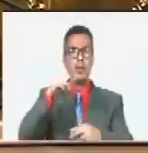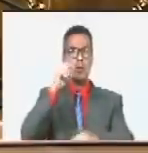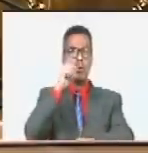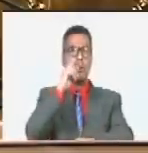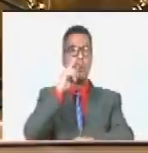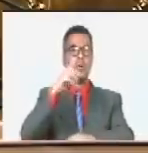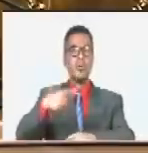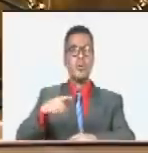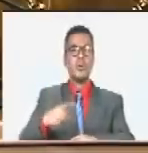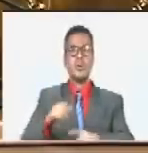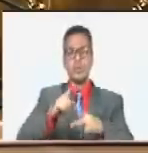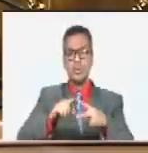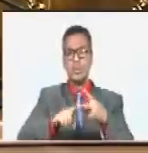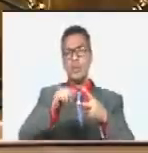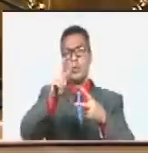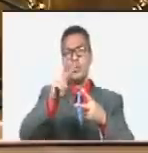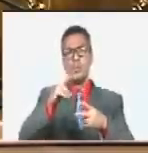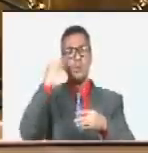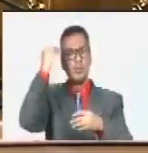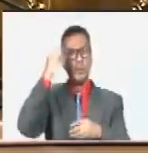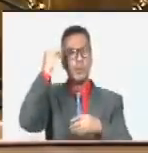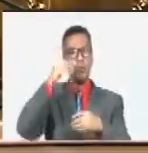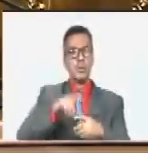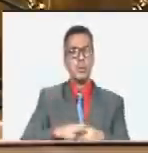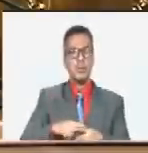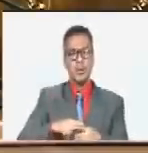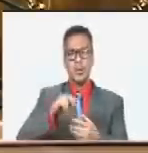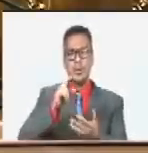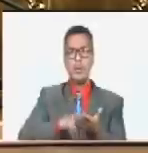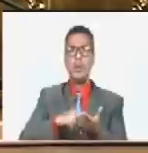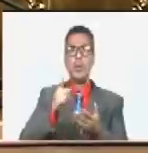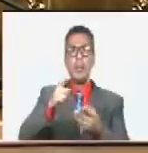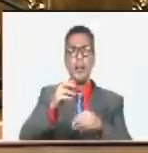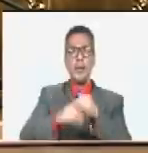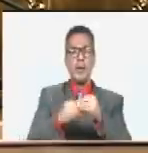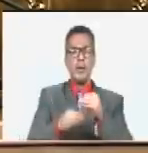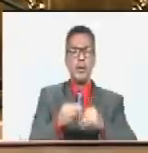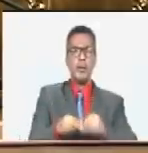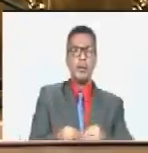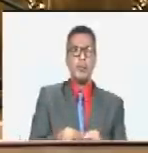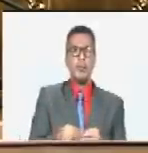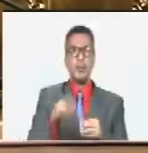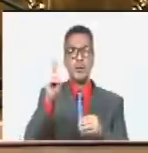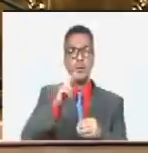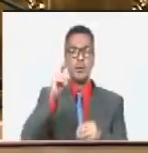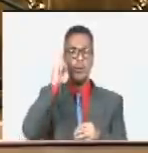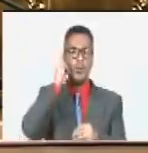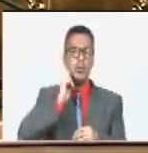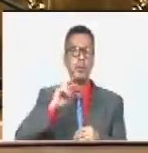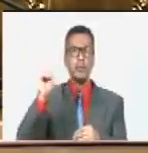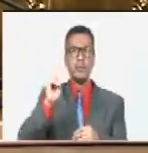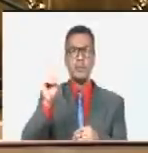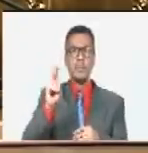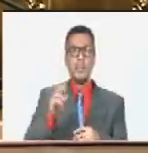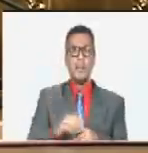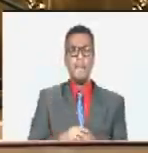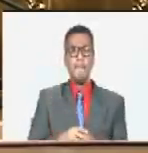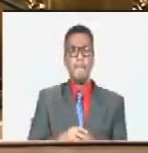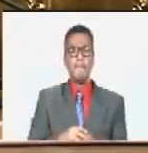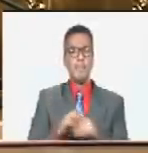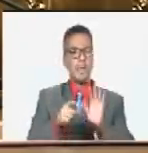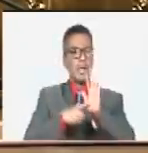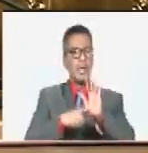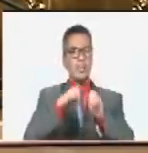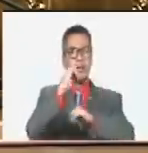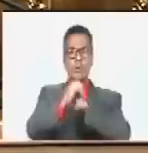Segundo, considerar la validación de los argumentos emitidos por la República Bolivariana de Venezuela ante la Corte